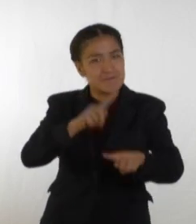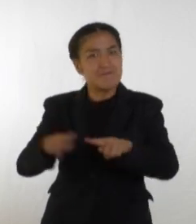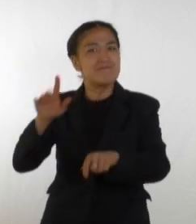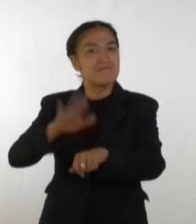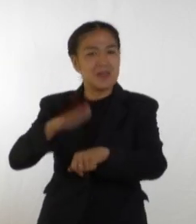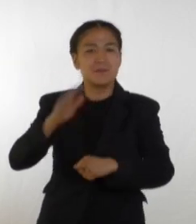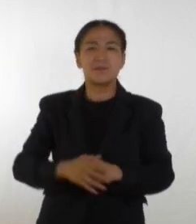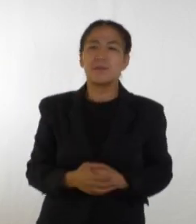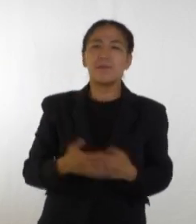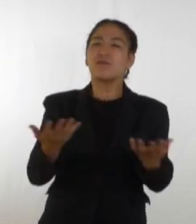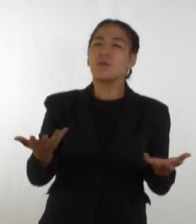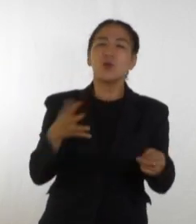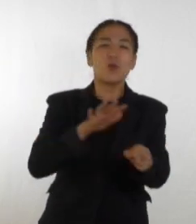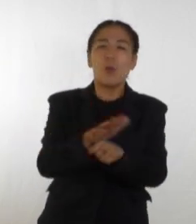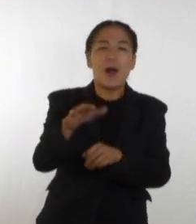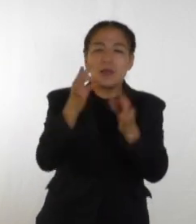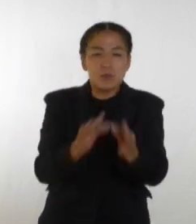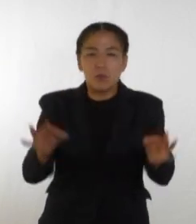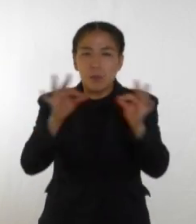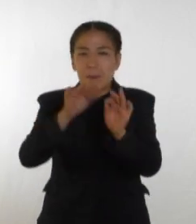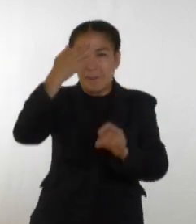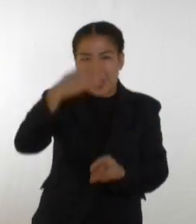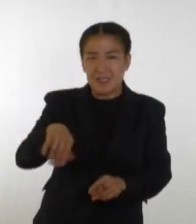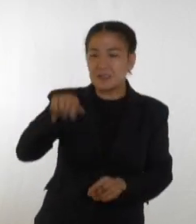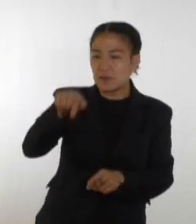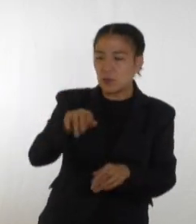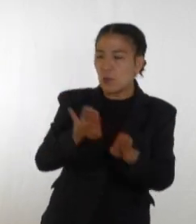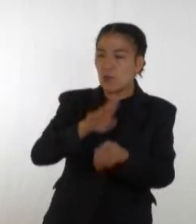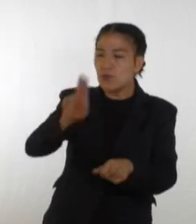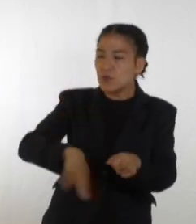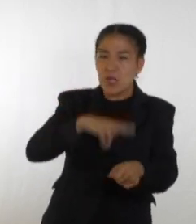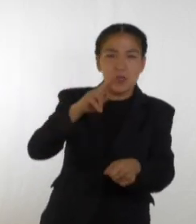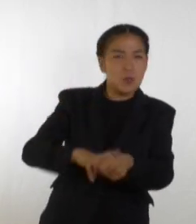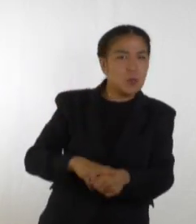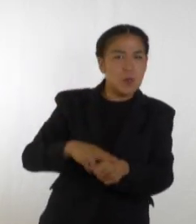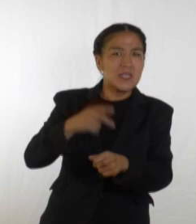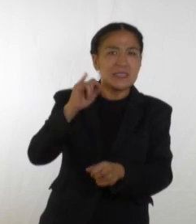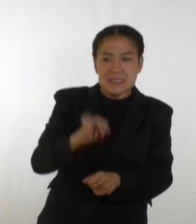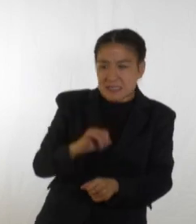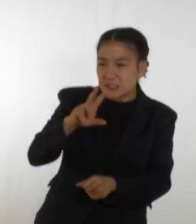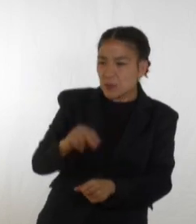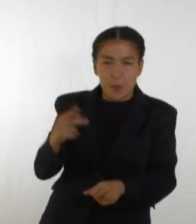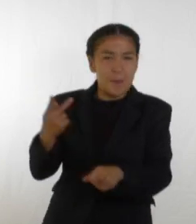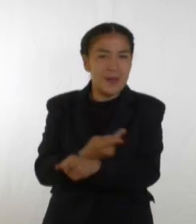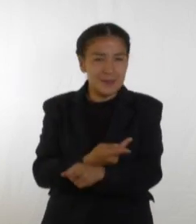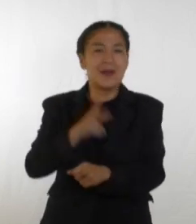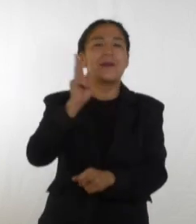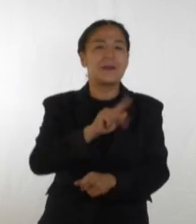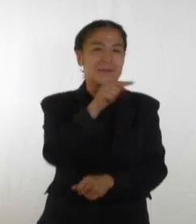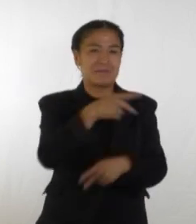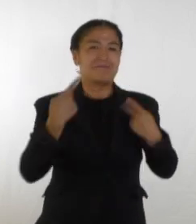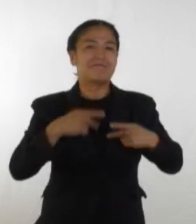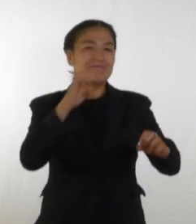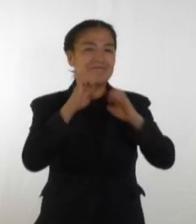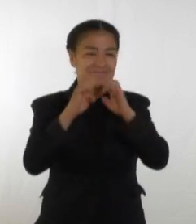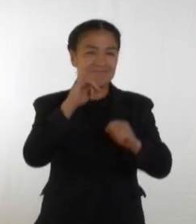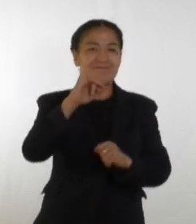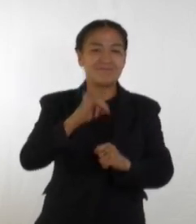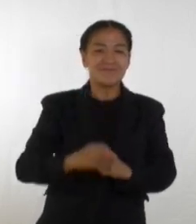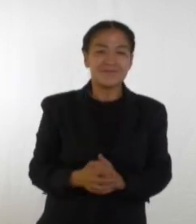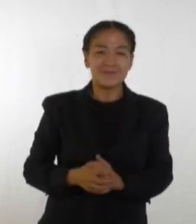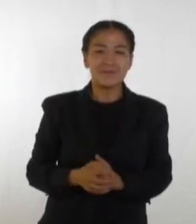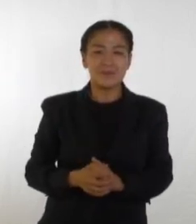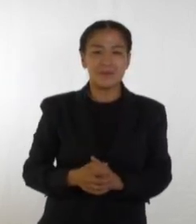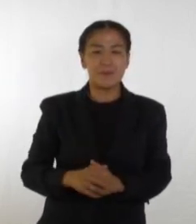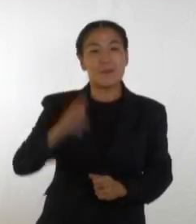ocurrido. ¿Cuál será la importancia de saber la naturaleza de los fenómenos? Vamos a ver qué dice nuestro entrevistado. Sí, va que